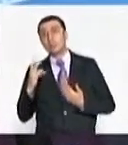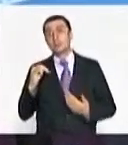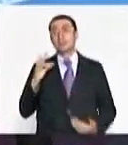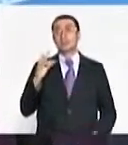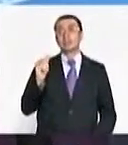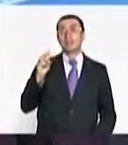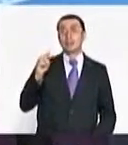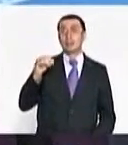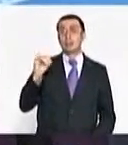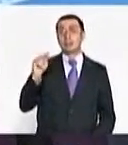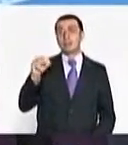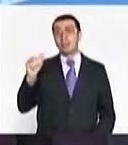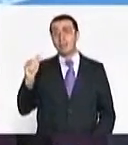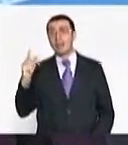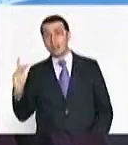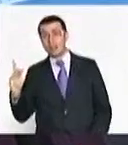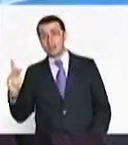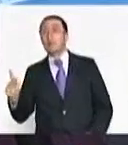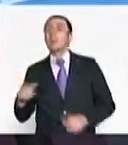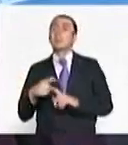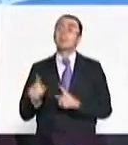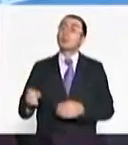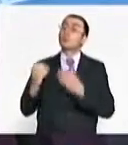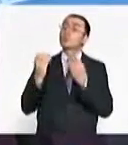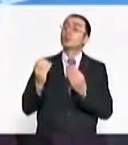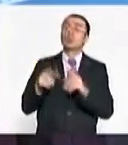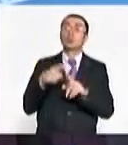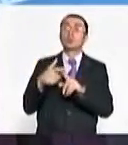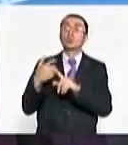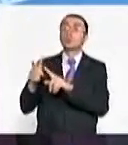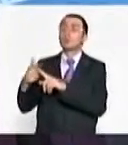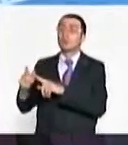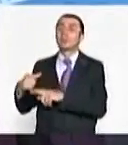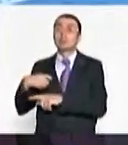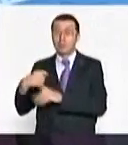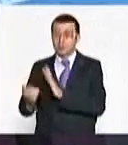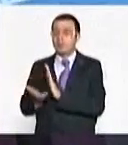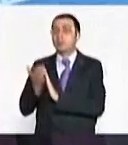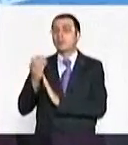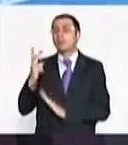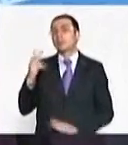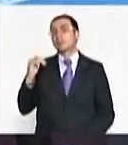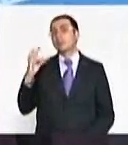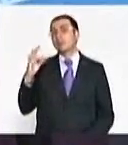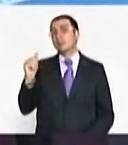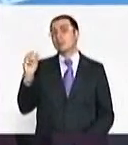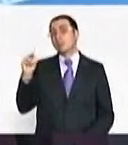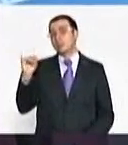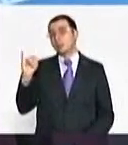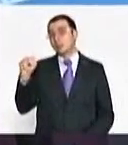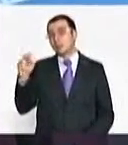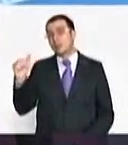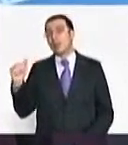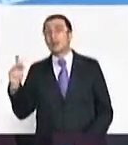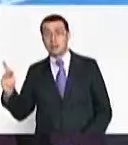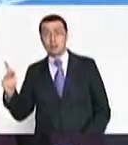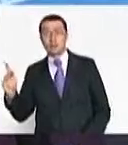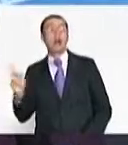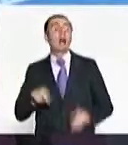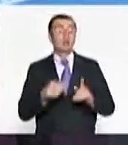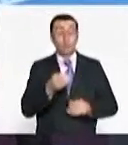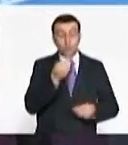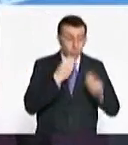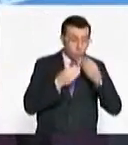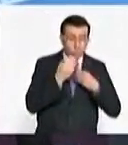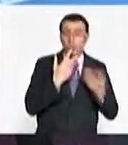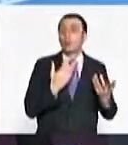Y hay muchos medicamentos que tienen, suplementos, perdón, que tienen altas dosis de vitamina K o inclusive algunos alimentos como por ejemplo las crucíferas,